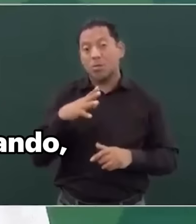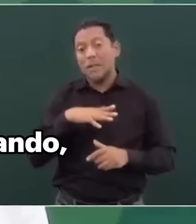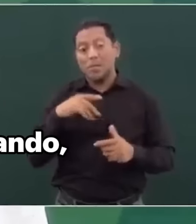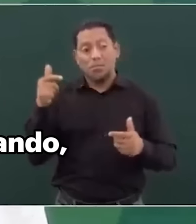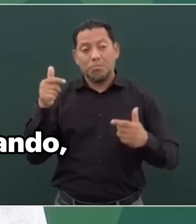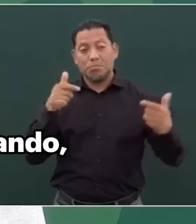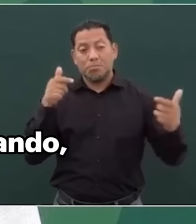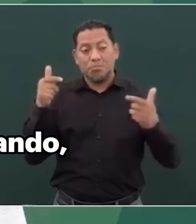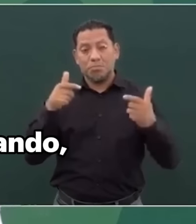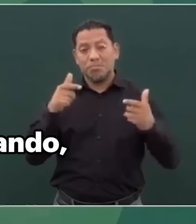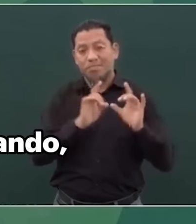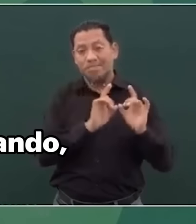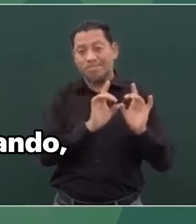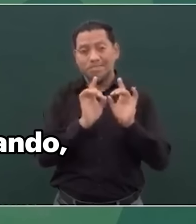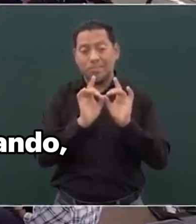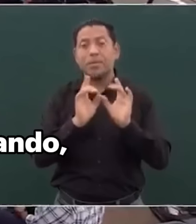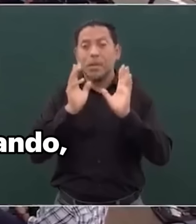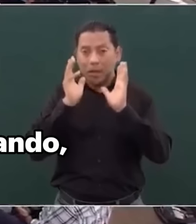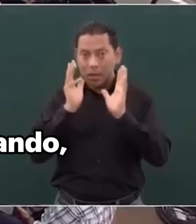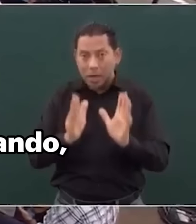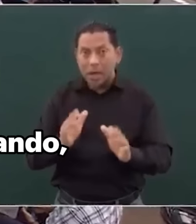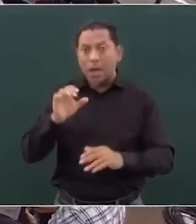Ya la Secretaría de la Defensa está actuando, se está reforzando la vigilancia, lo vamos a seguir